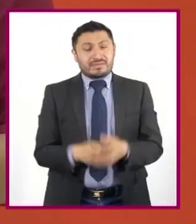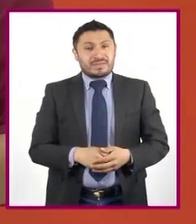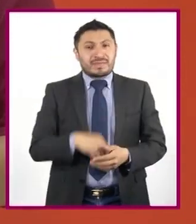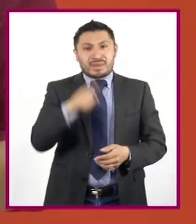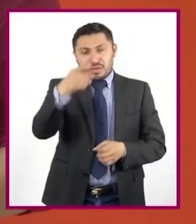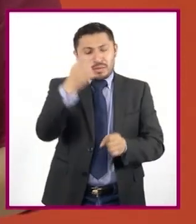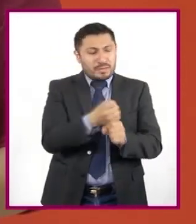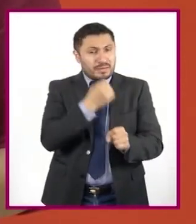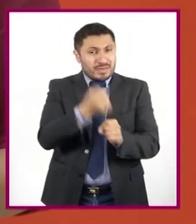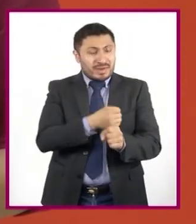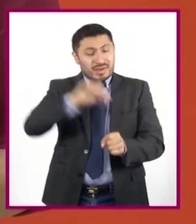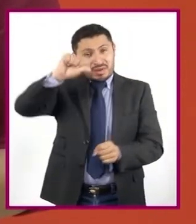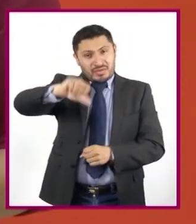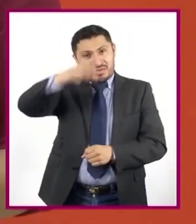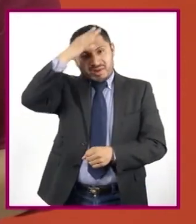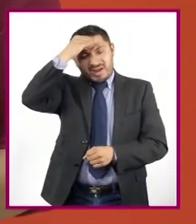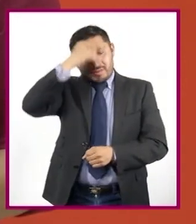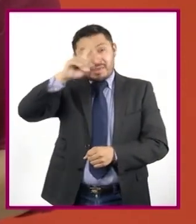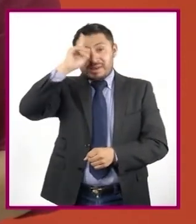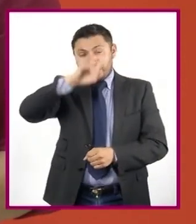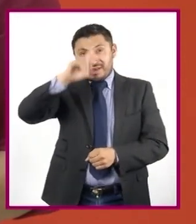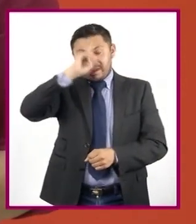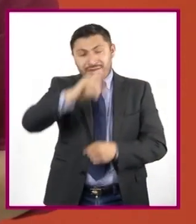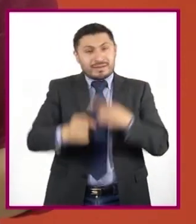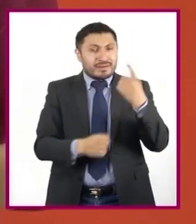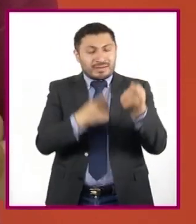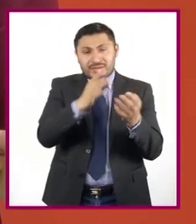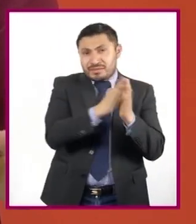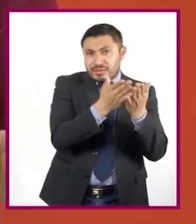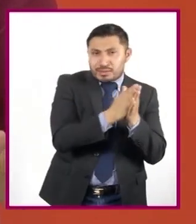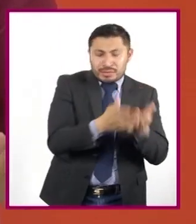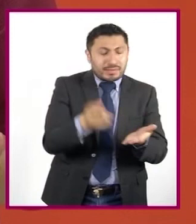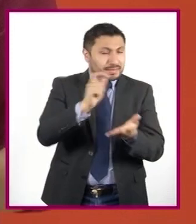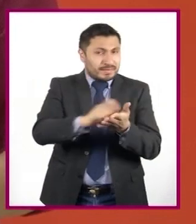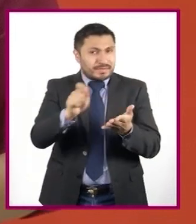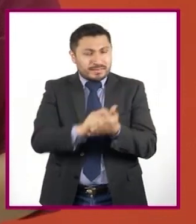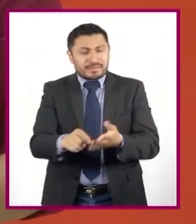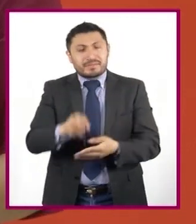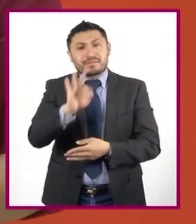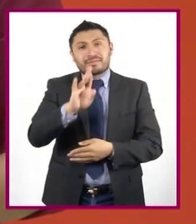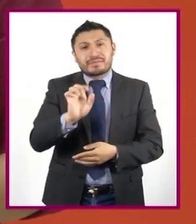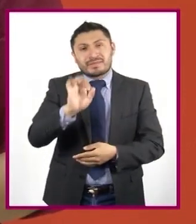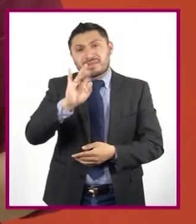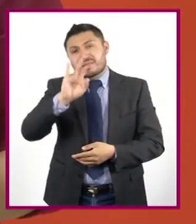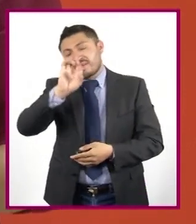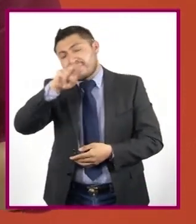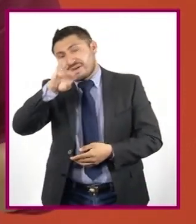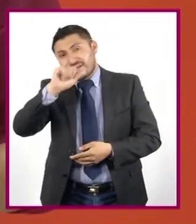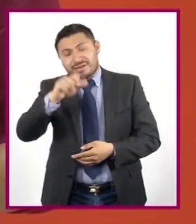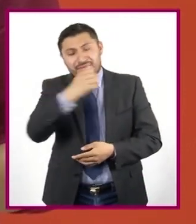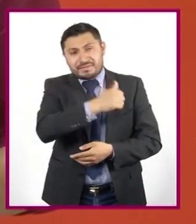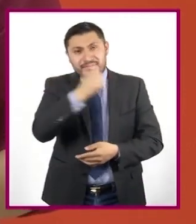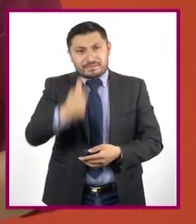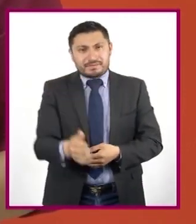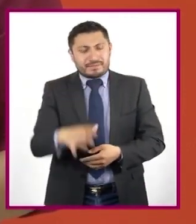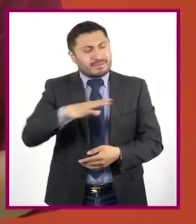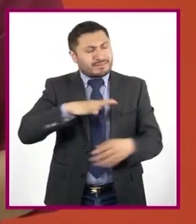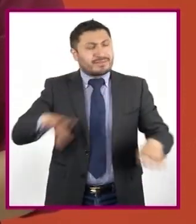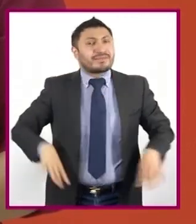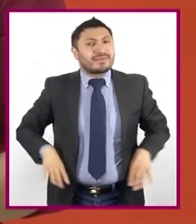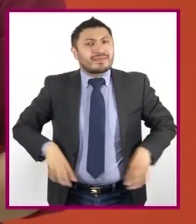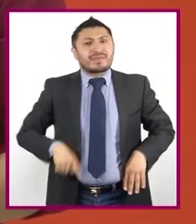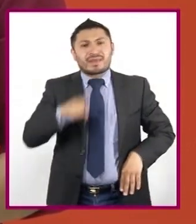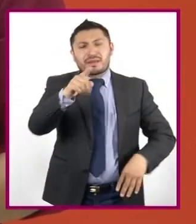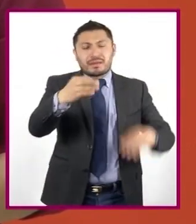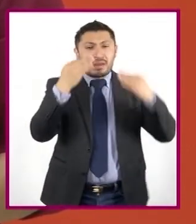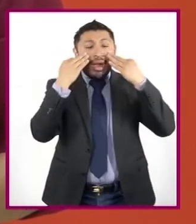práctica lo aprendido, les sugiero que tomen algunos libros y anoten la referencia de cada uno. De esta manera verán que